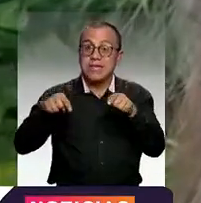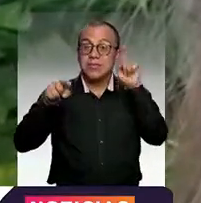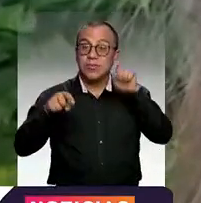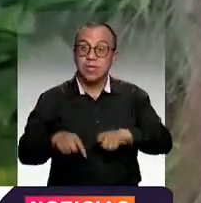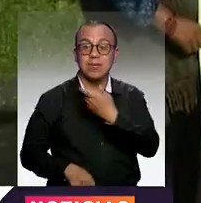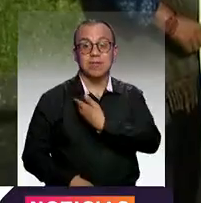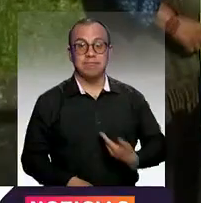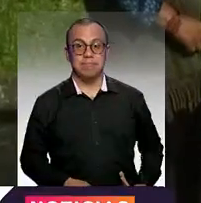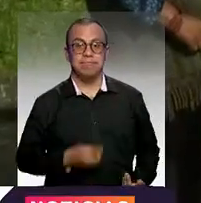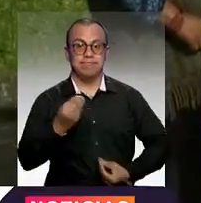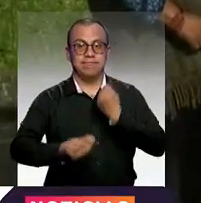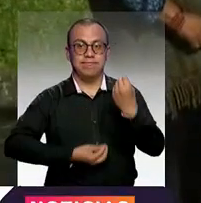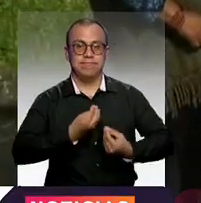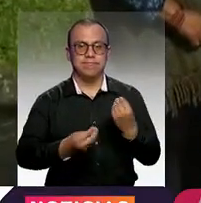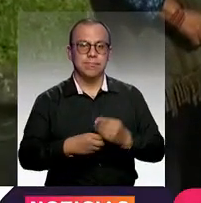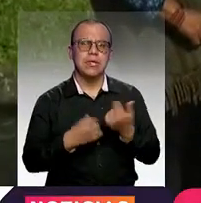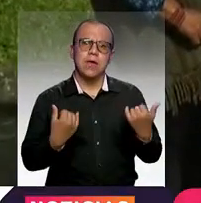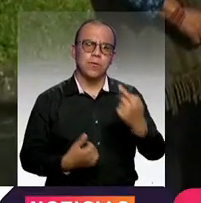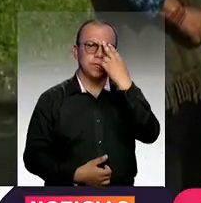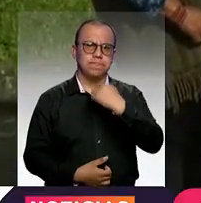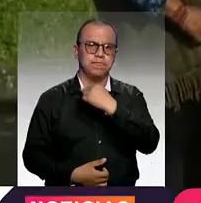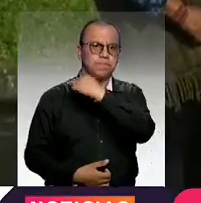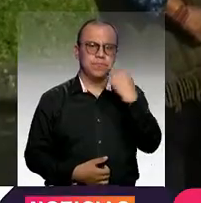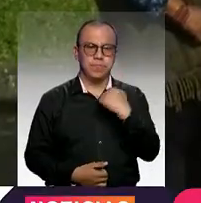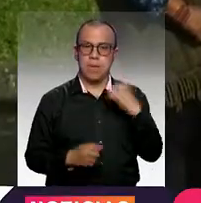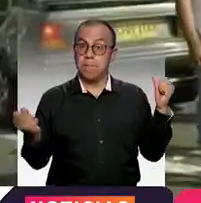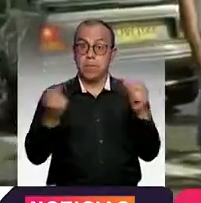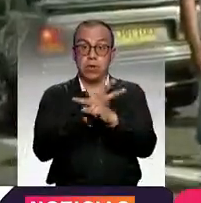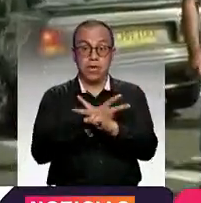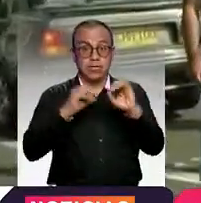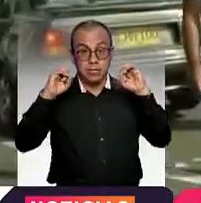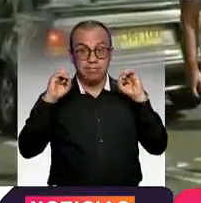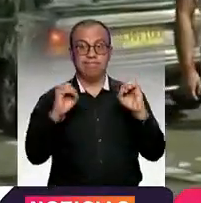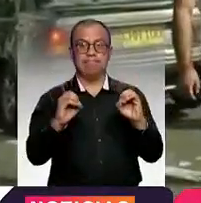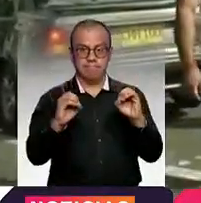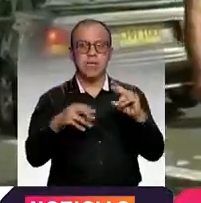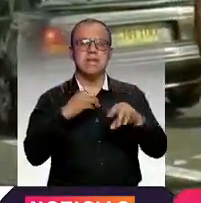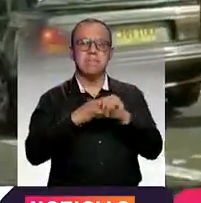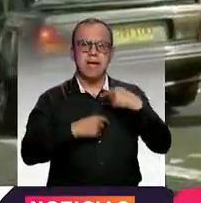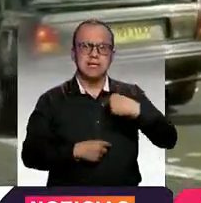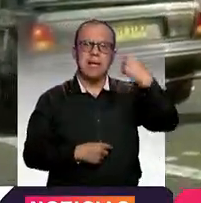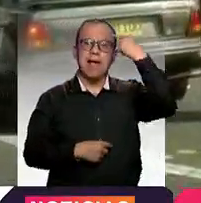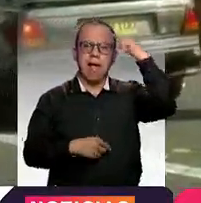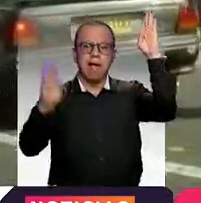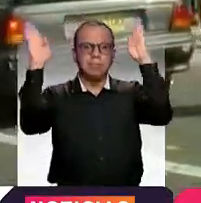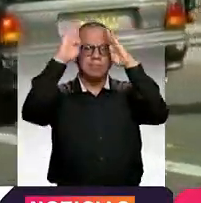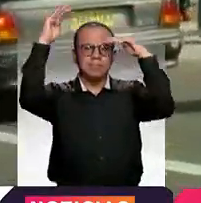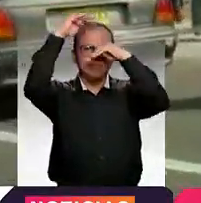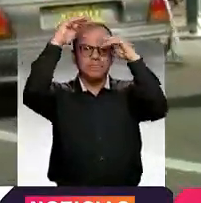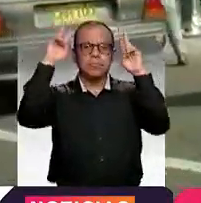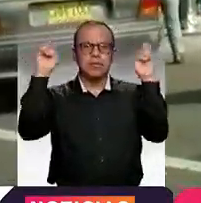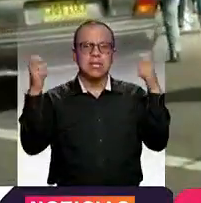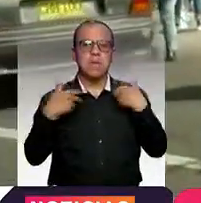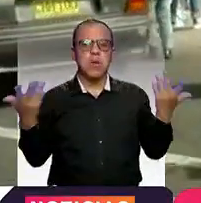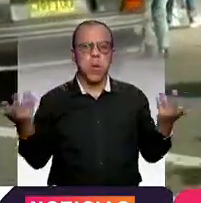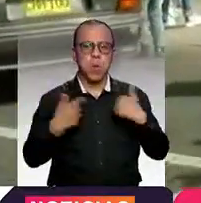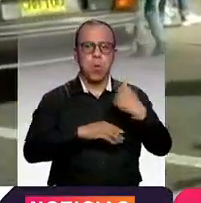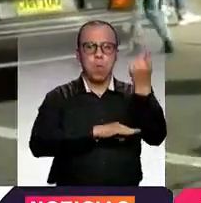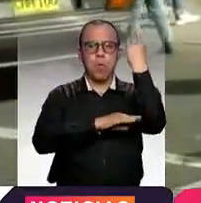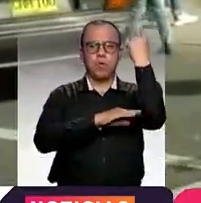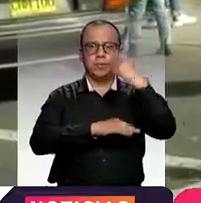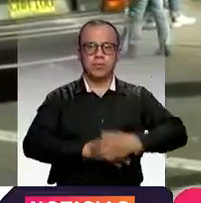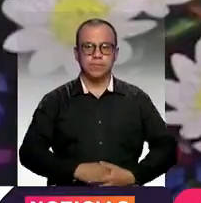un presidente. Ratifican su compromiso con la no violencia y rechazan las estigmatizaciones realizadas desde sectores